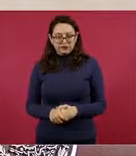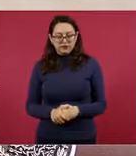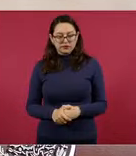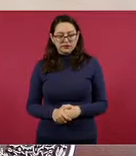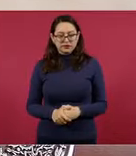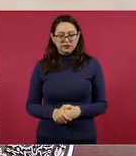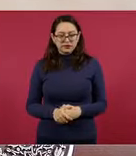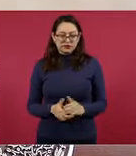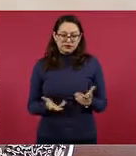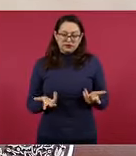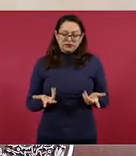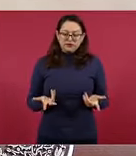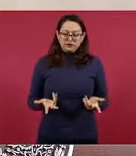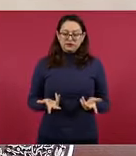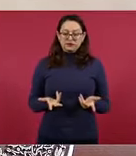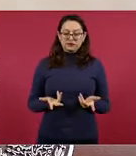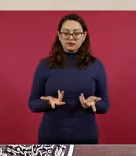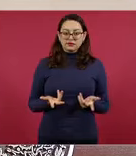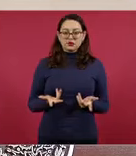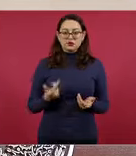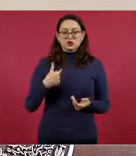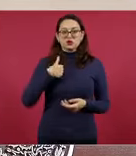con todo respeto,